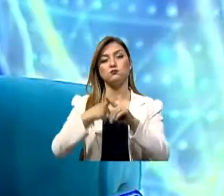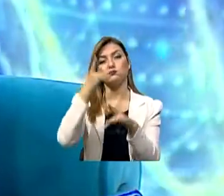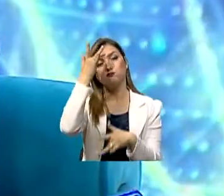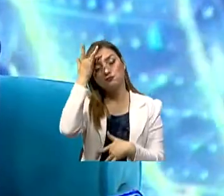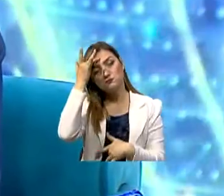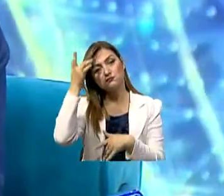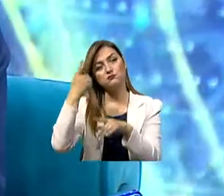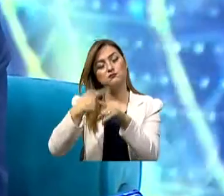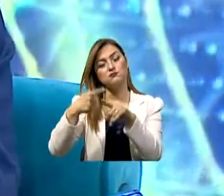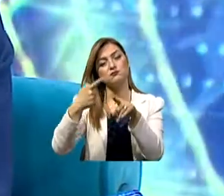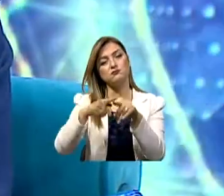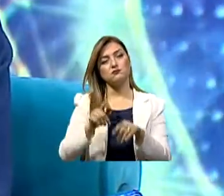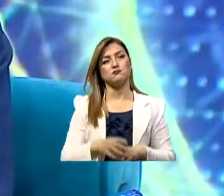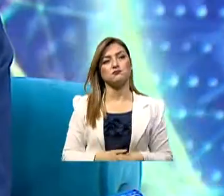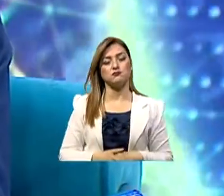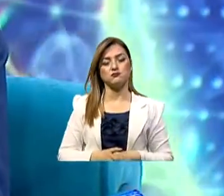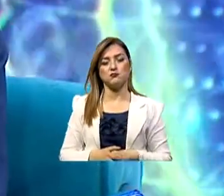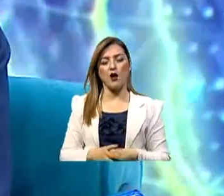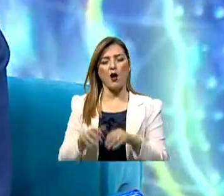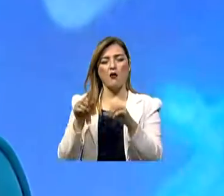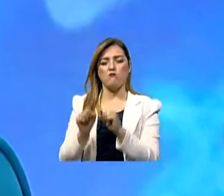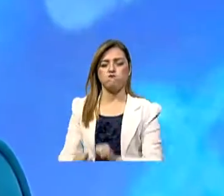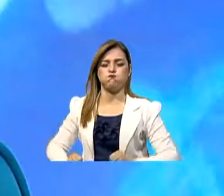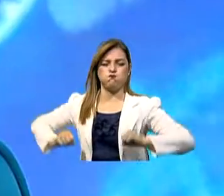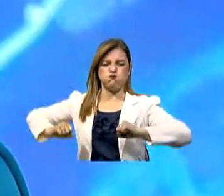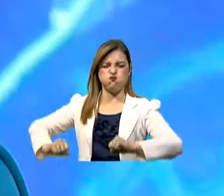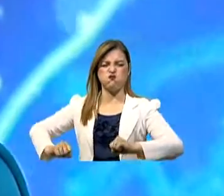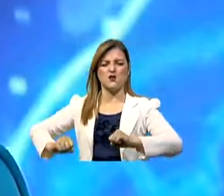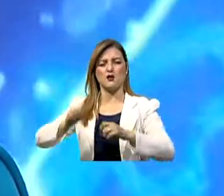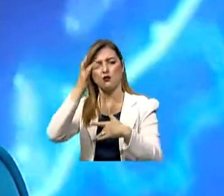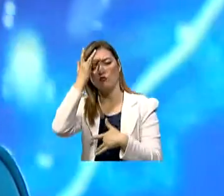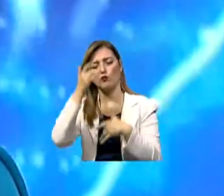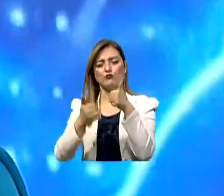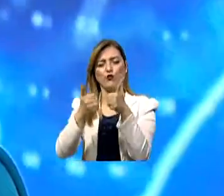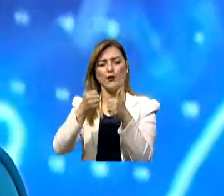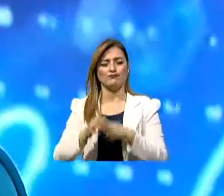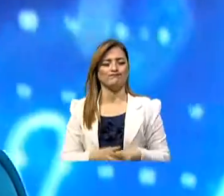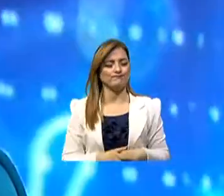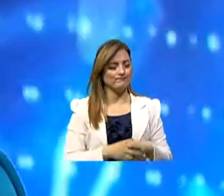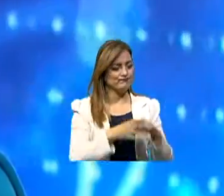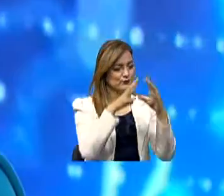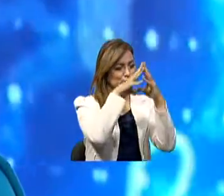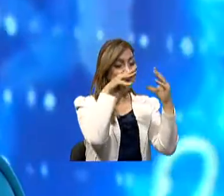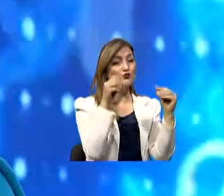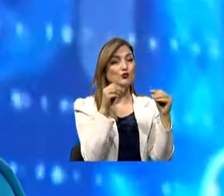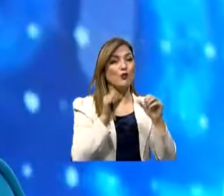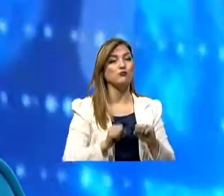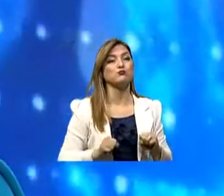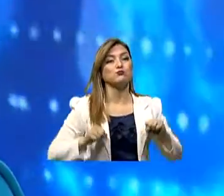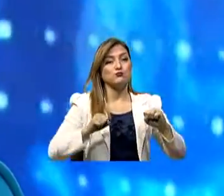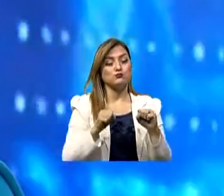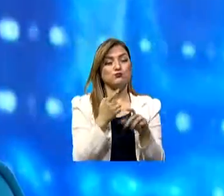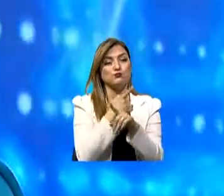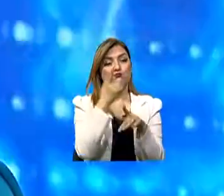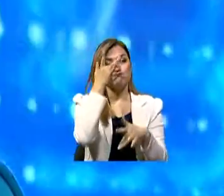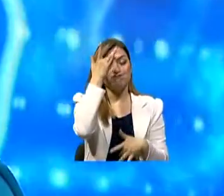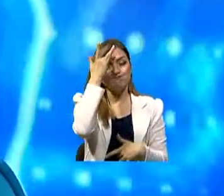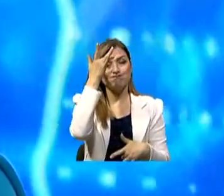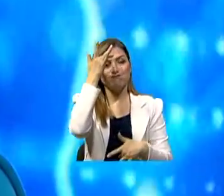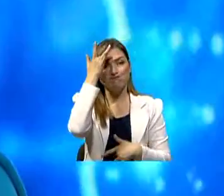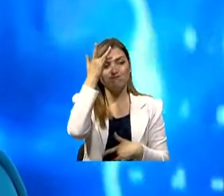patologías que conlleva la obesidad en general es importante entender que la obesidad va cargando unas patologías que se llaman